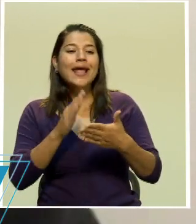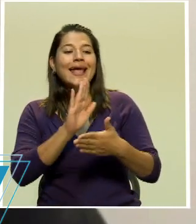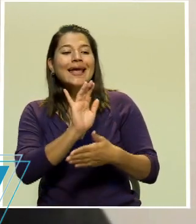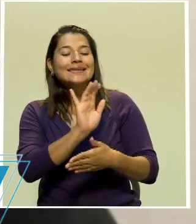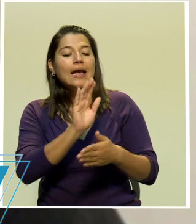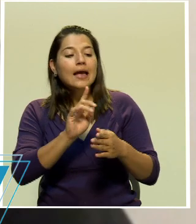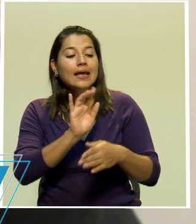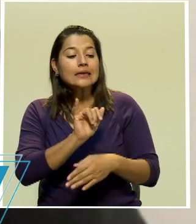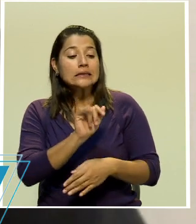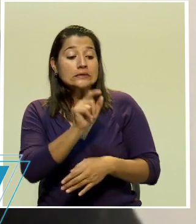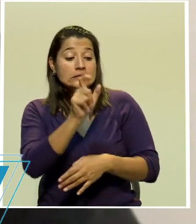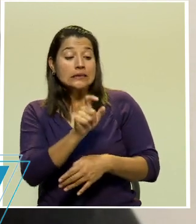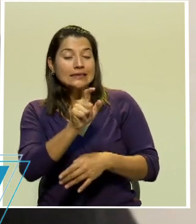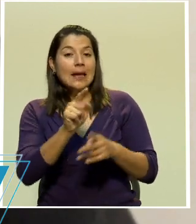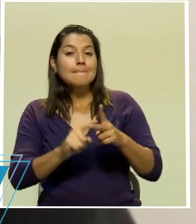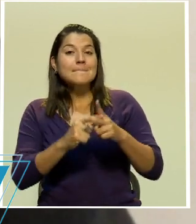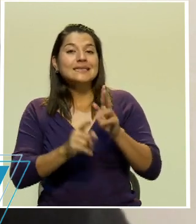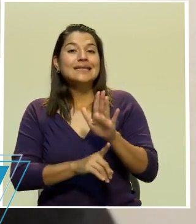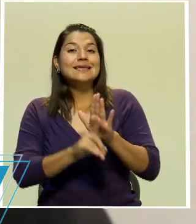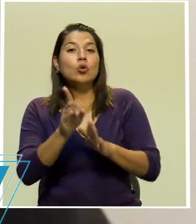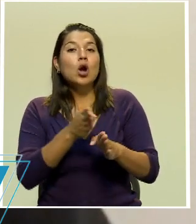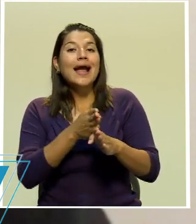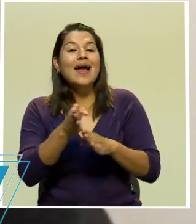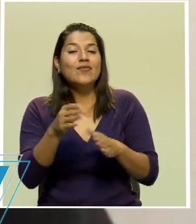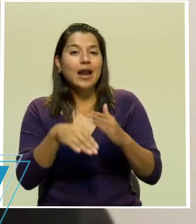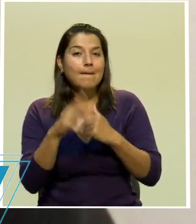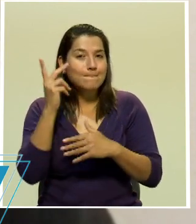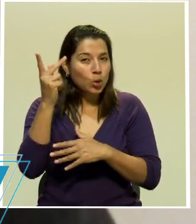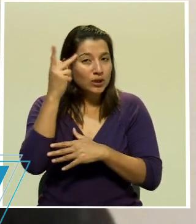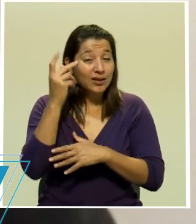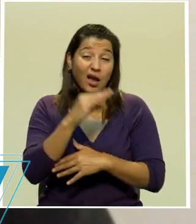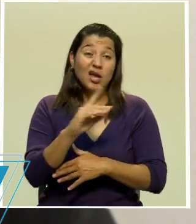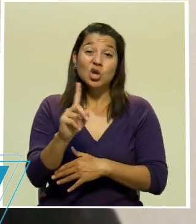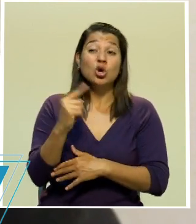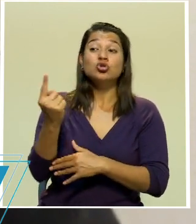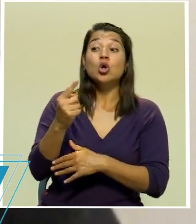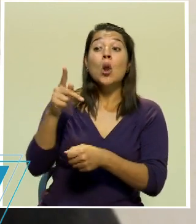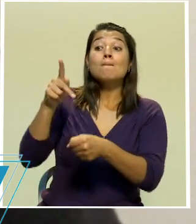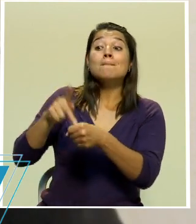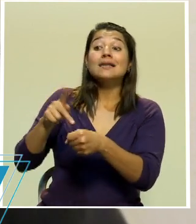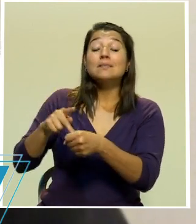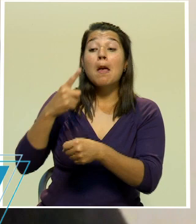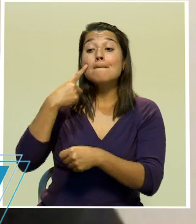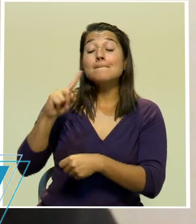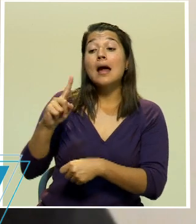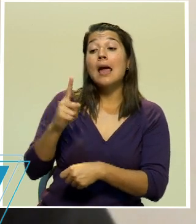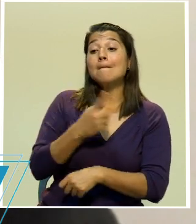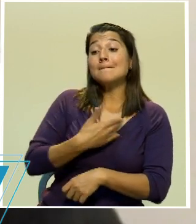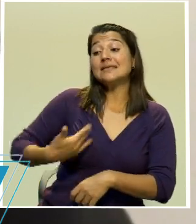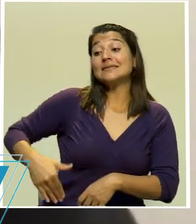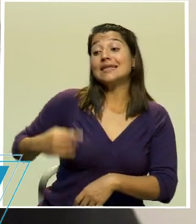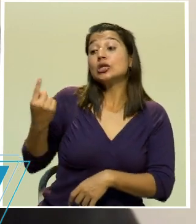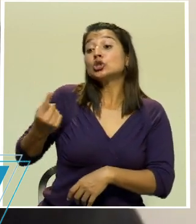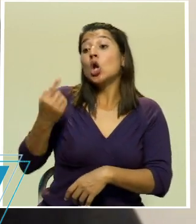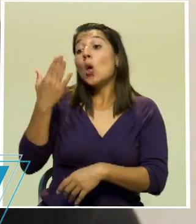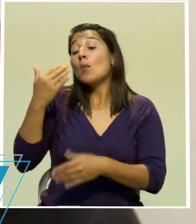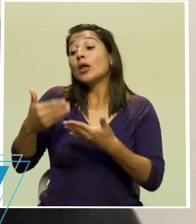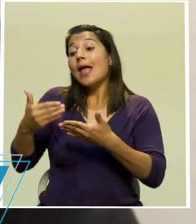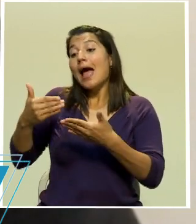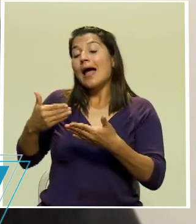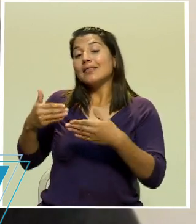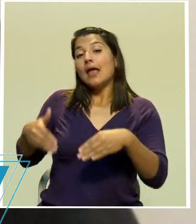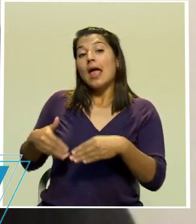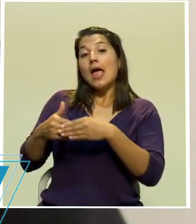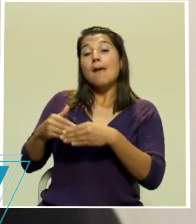Unidos. Pero efectivamente la popularidad, el carisma de Michelle Obama es realmente inigualable y en muchos casos se ha dicho